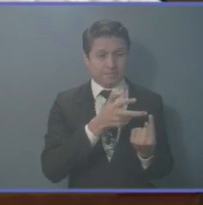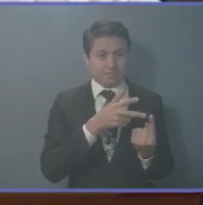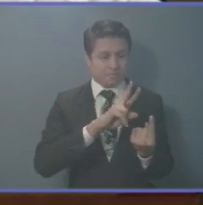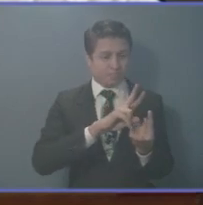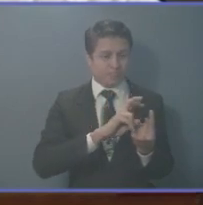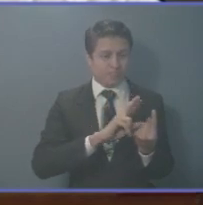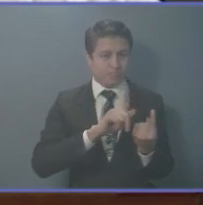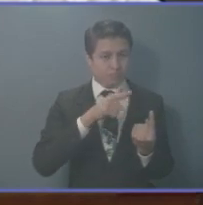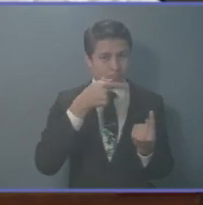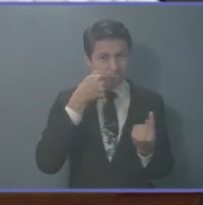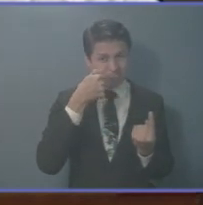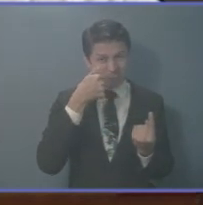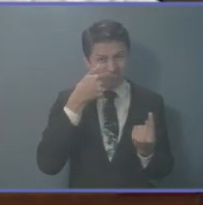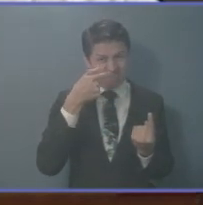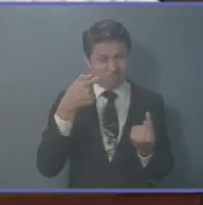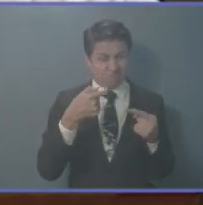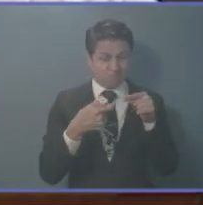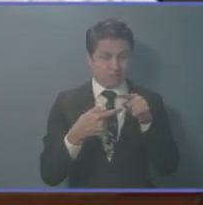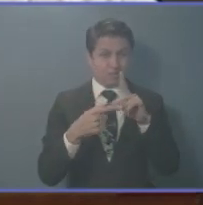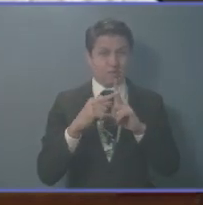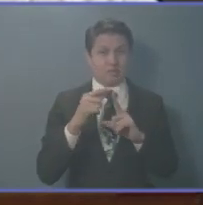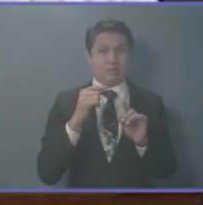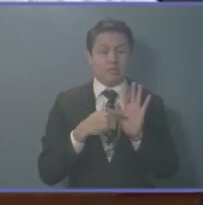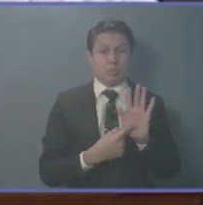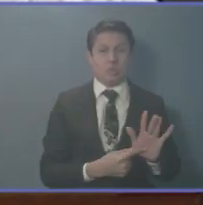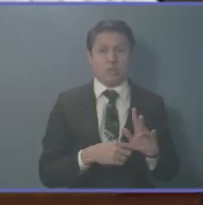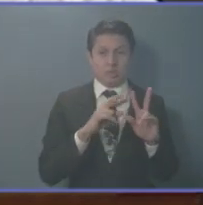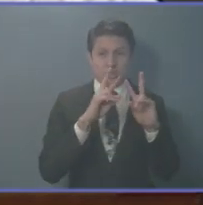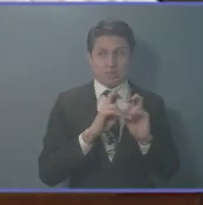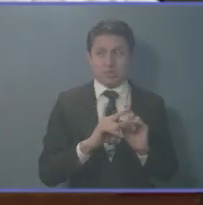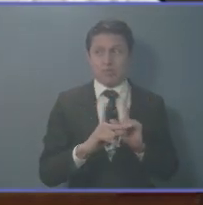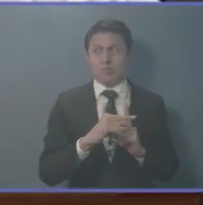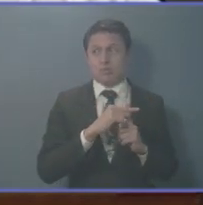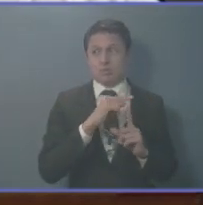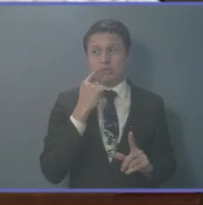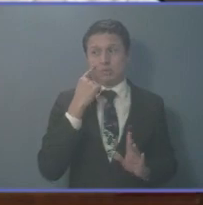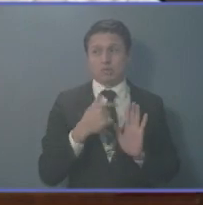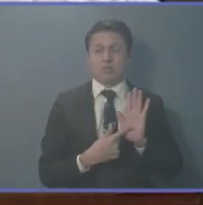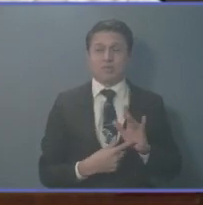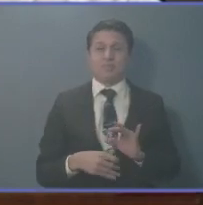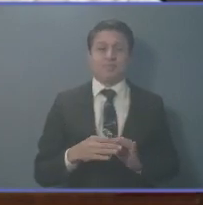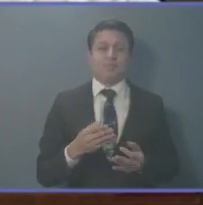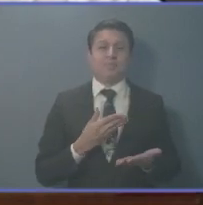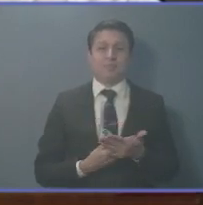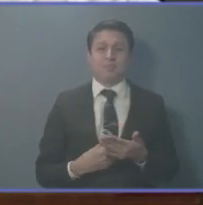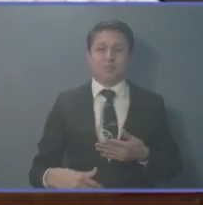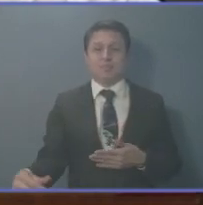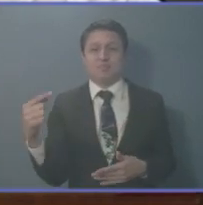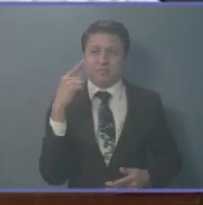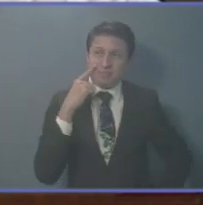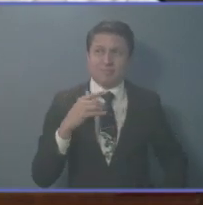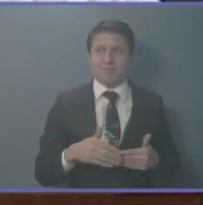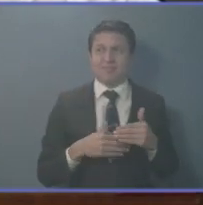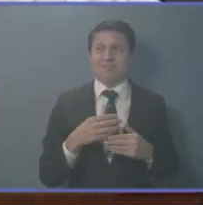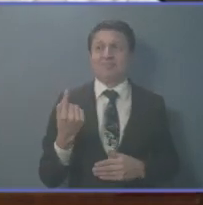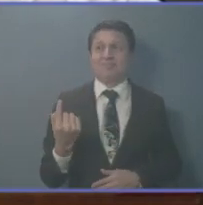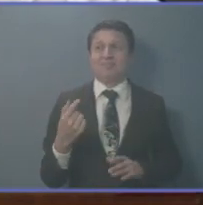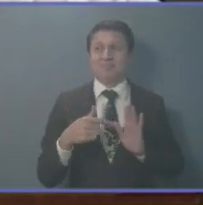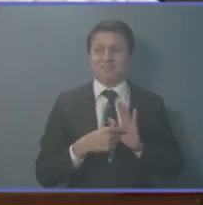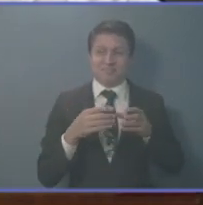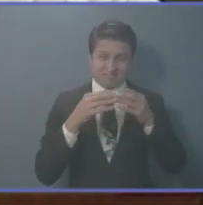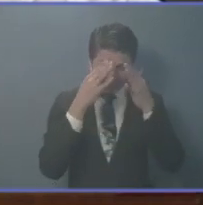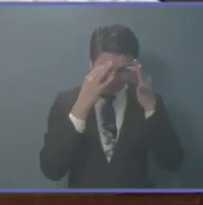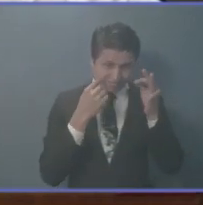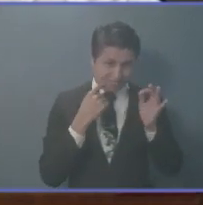confirma COVID-19. C. Casos sospechosos. Personas a quienes se les compruebe de modo objetivo y razonable que presenta síntomas